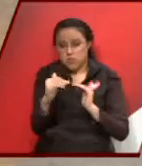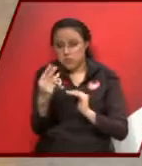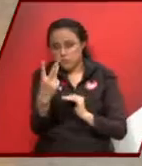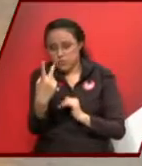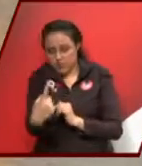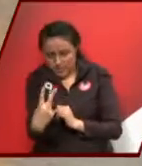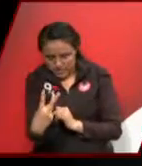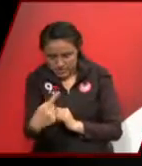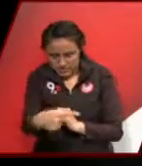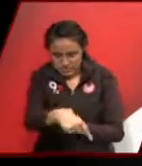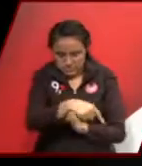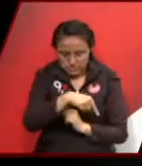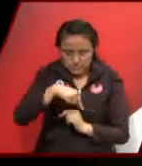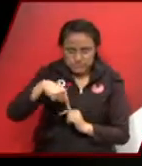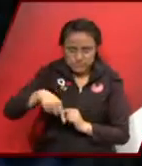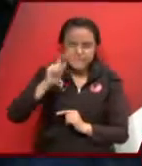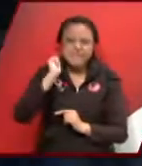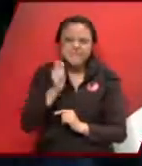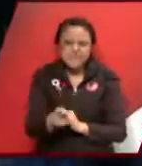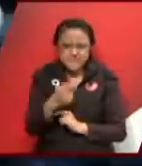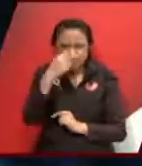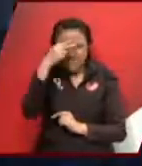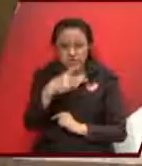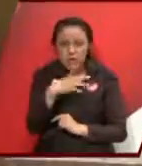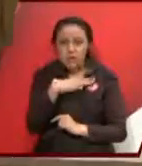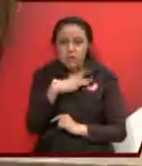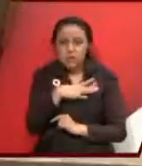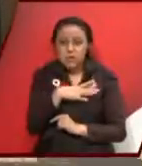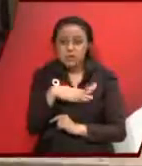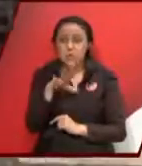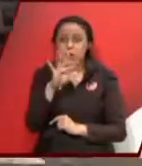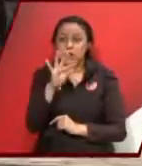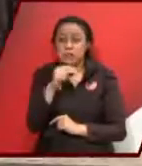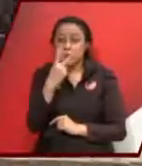cúbicos. Esto refleja que México tiene un consumo de